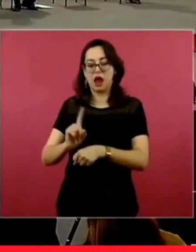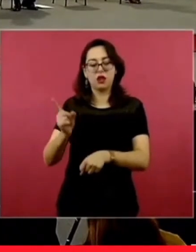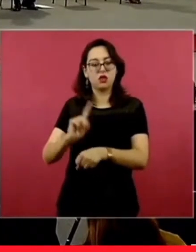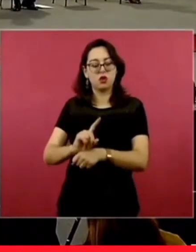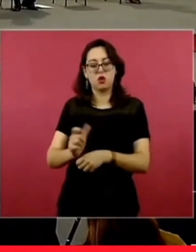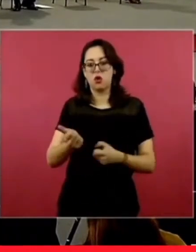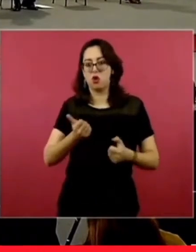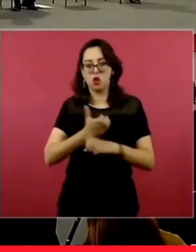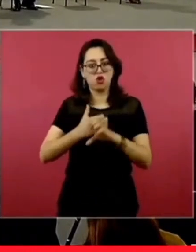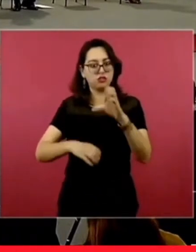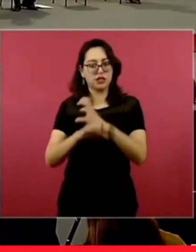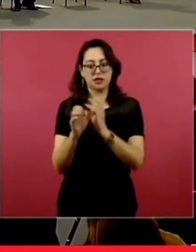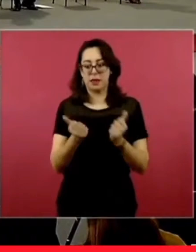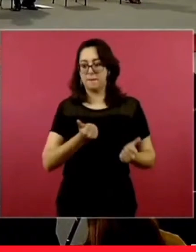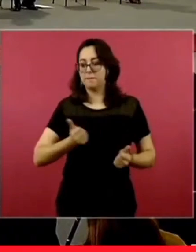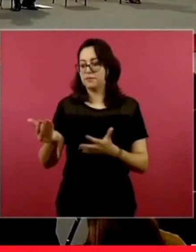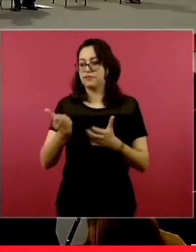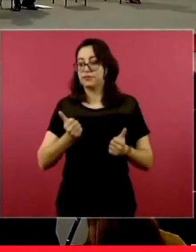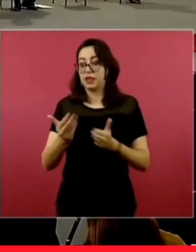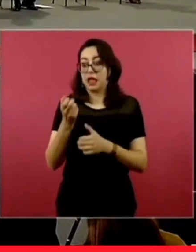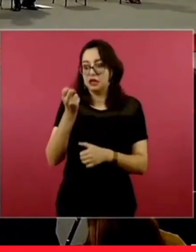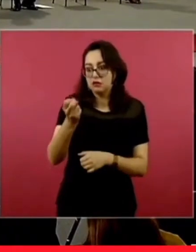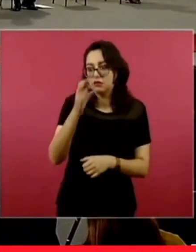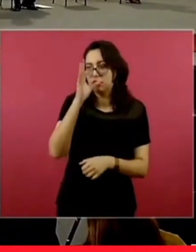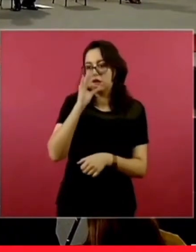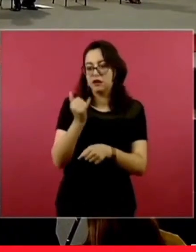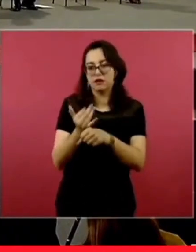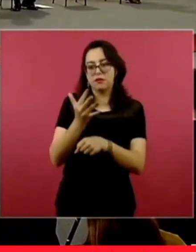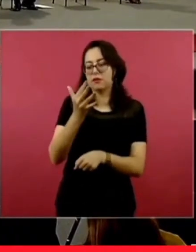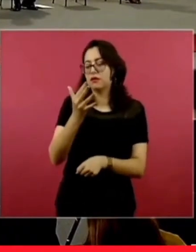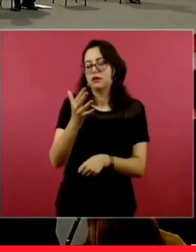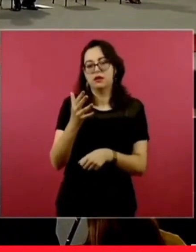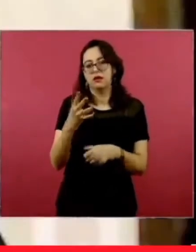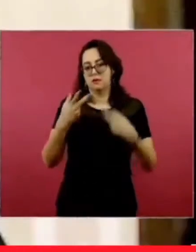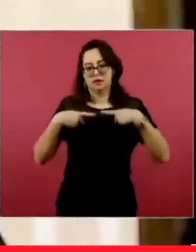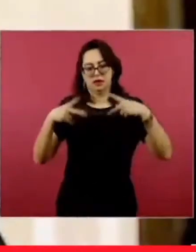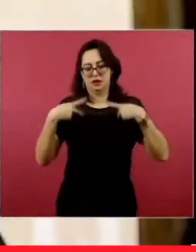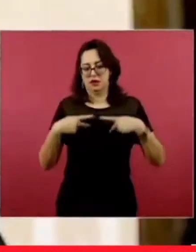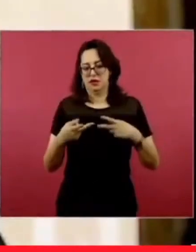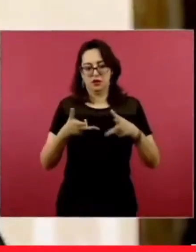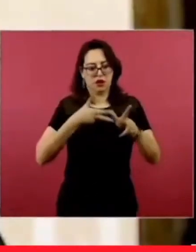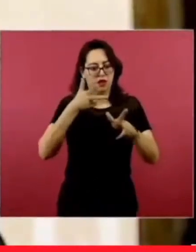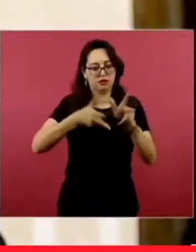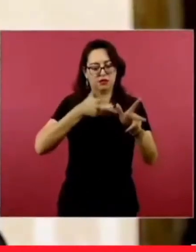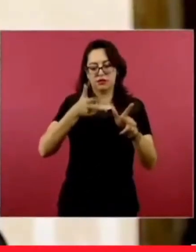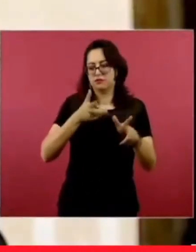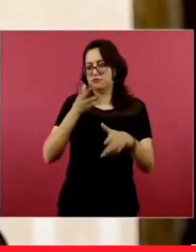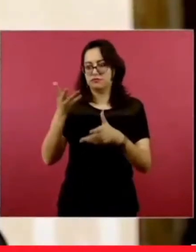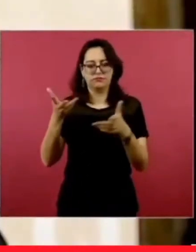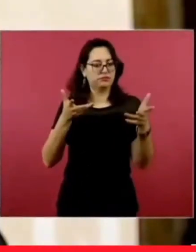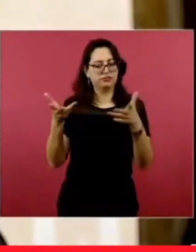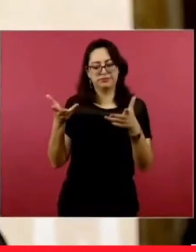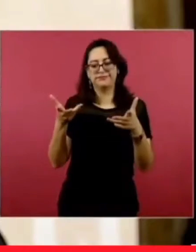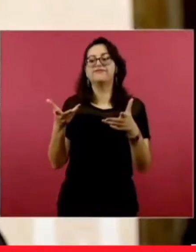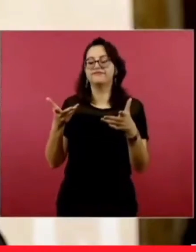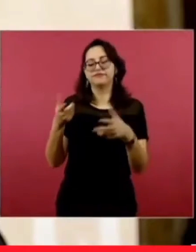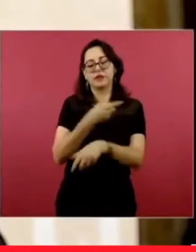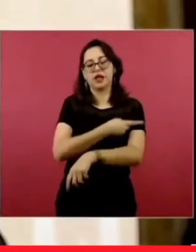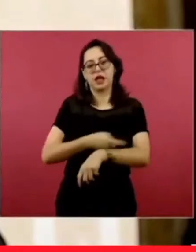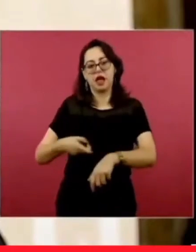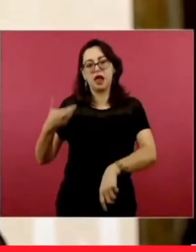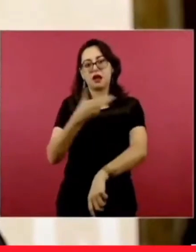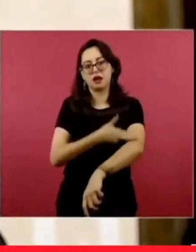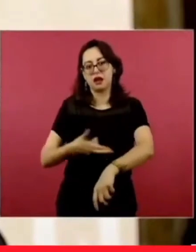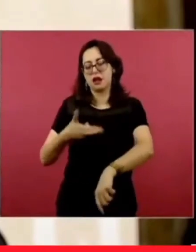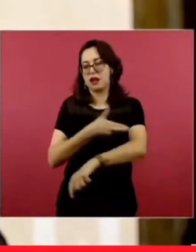del sistema de pasajeros. Entonces, casi 3 kilómetros de longitud en viaductos. El tren de